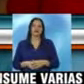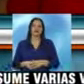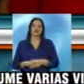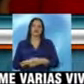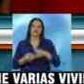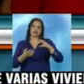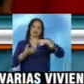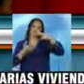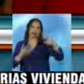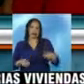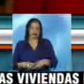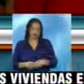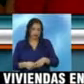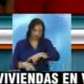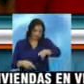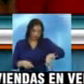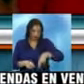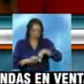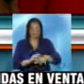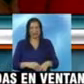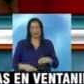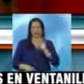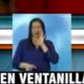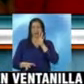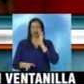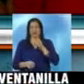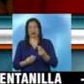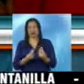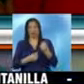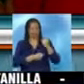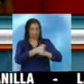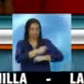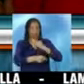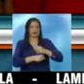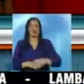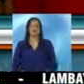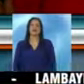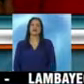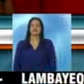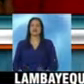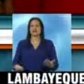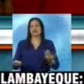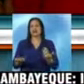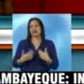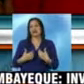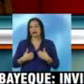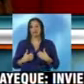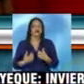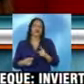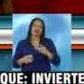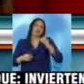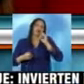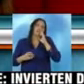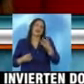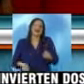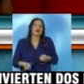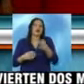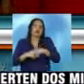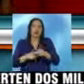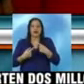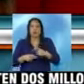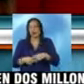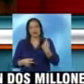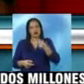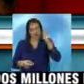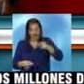cayó uno de estos hilos que estaba con toda la cochinada de varios años. Entonces, tenemos que... No le puedo estimar el tiempo, pero lo que sea necesario para que